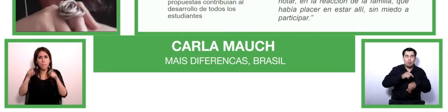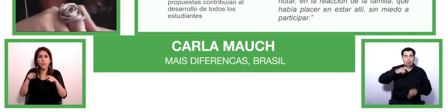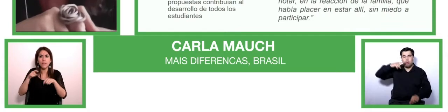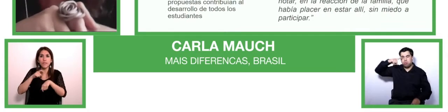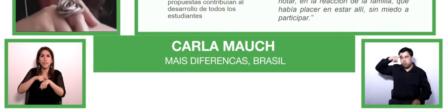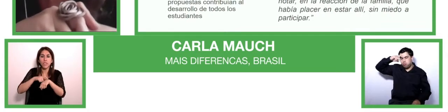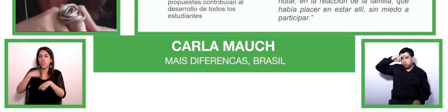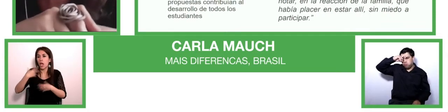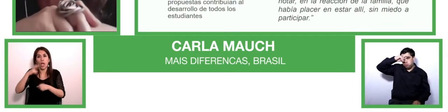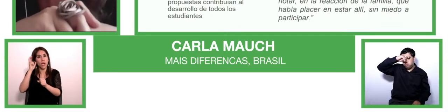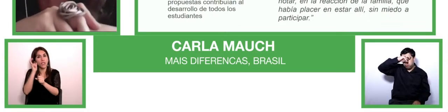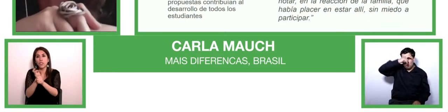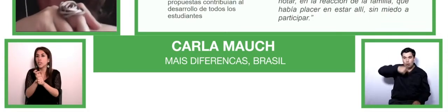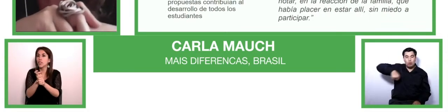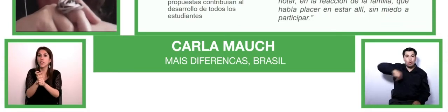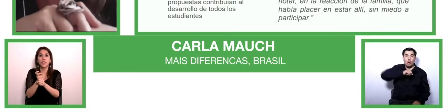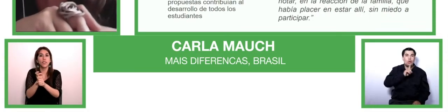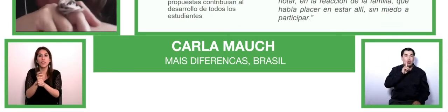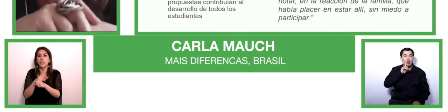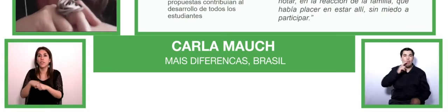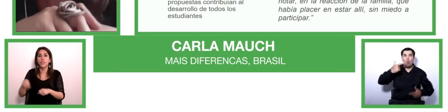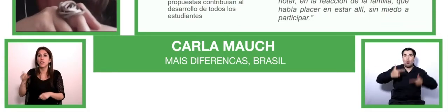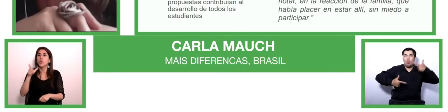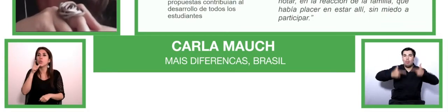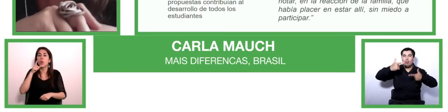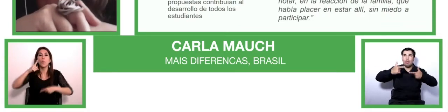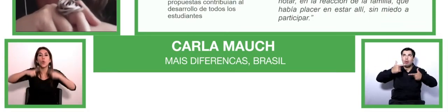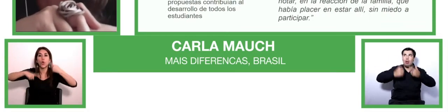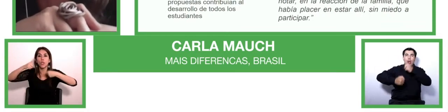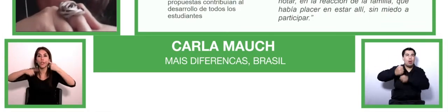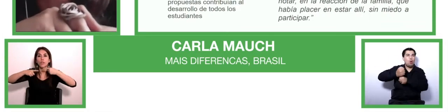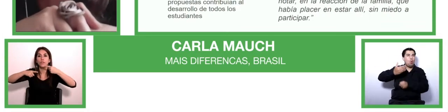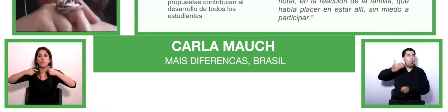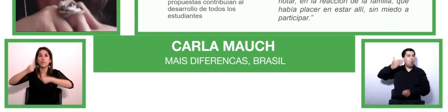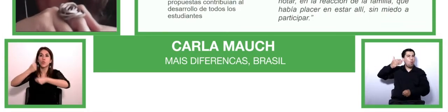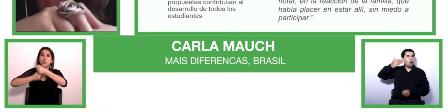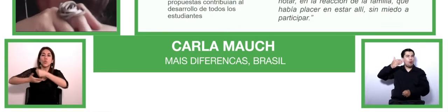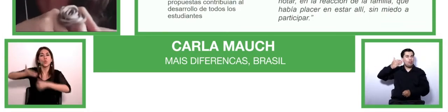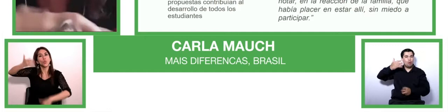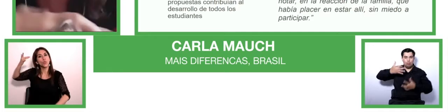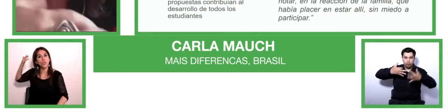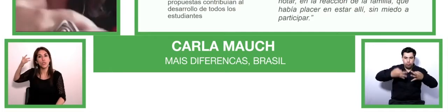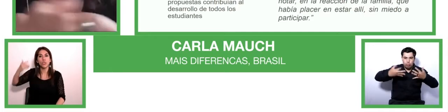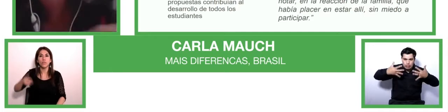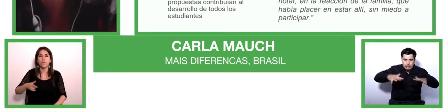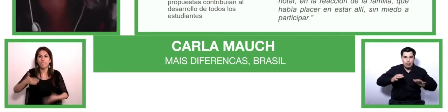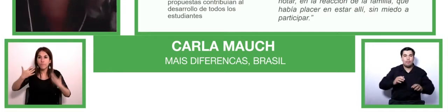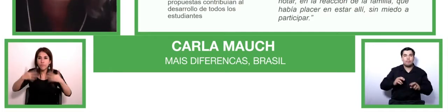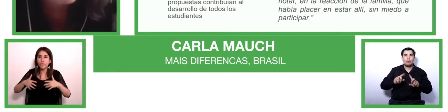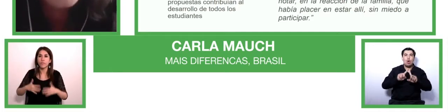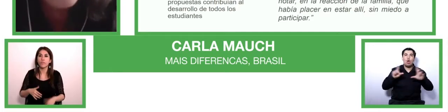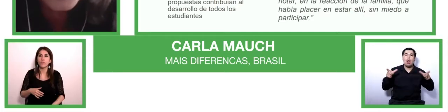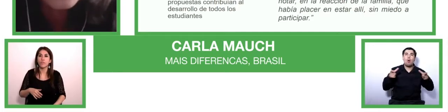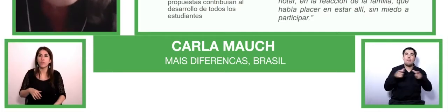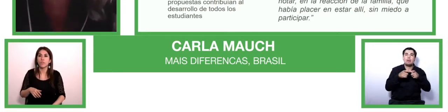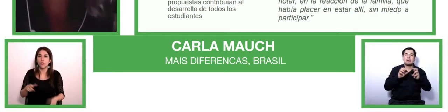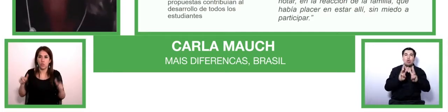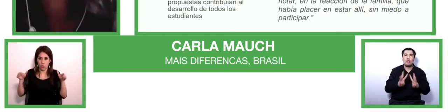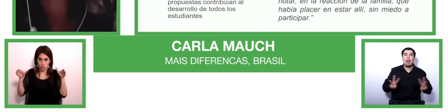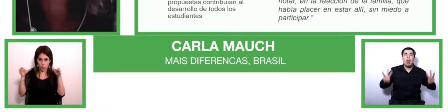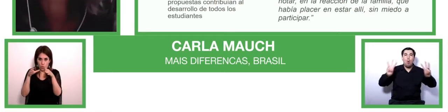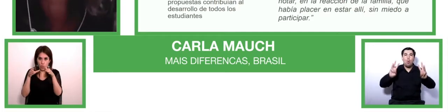difícil. Tenemos una política que en los últimos 10 años se ha consolidado, principalmente con la Convención de la